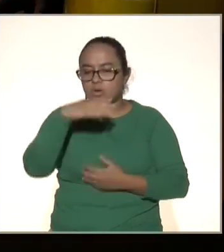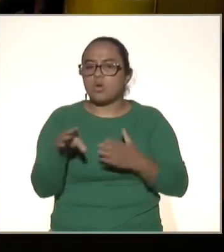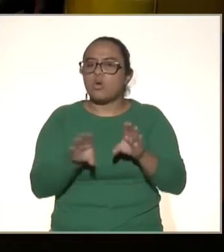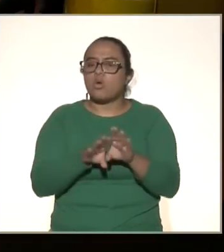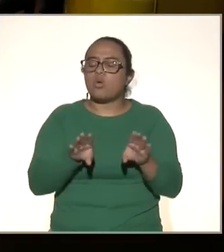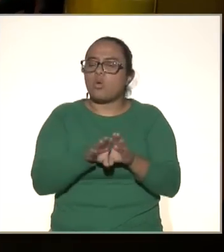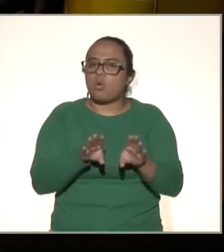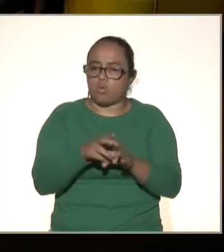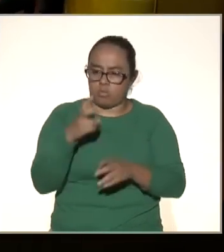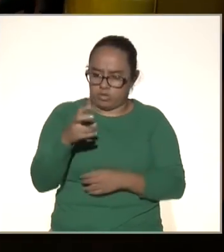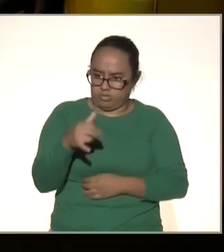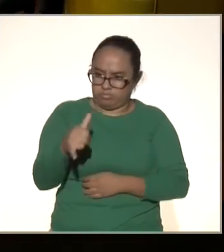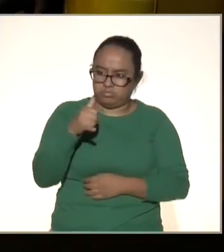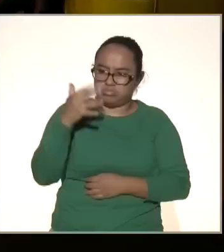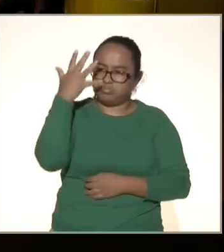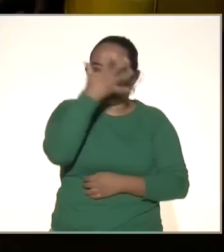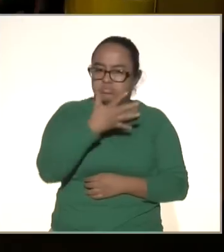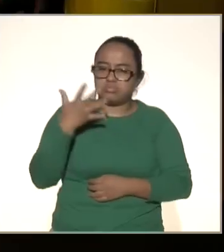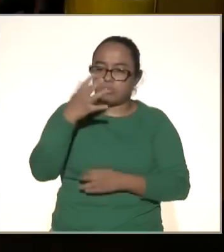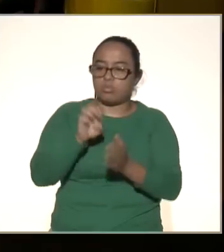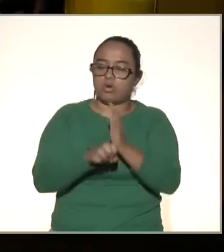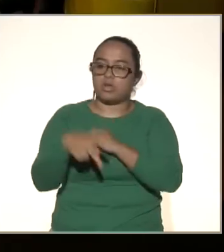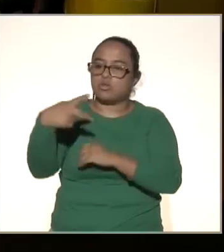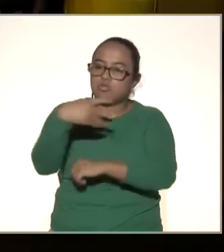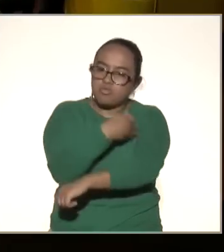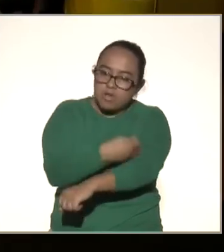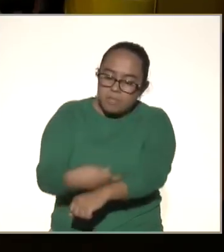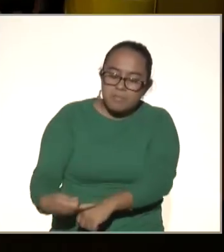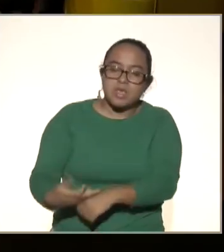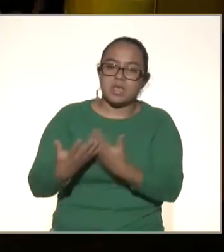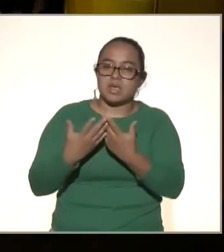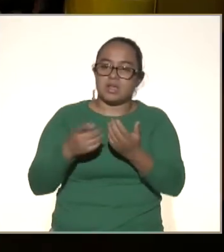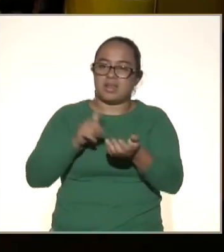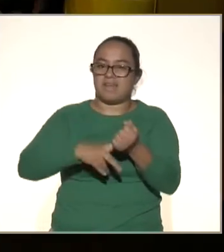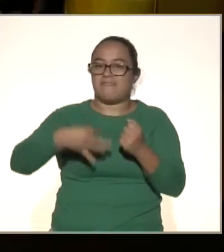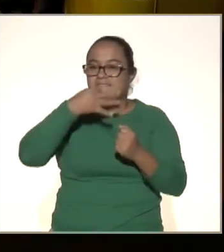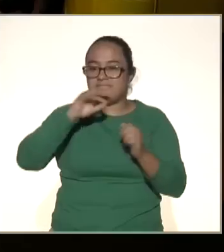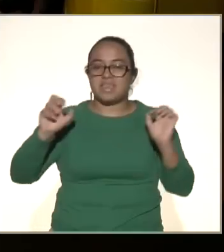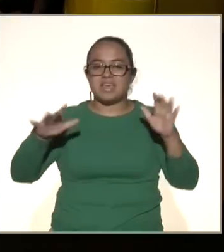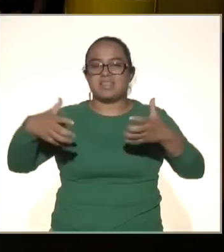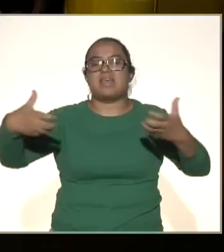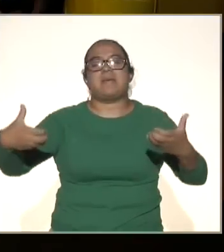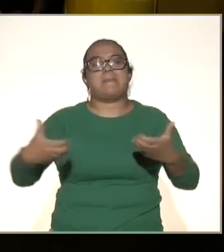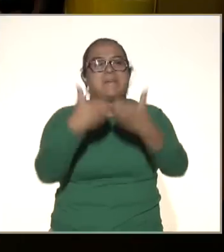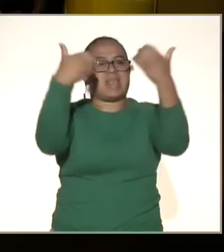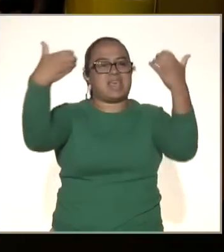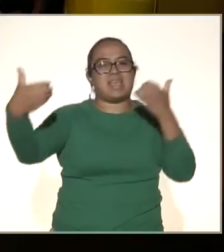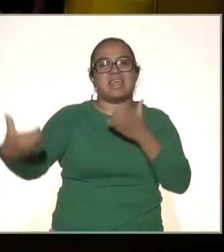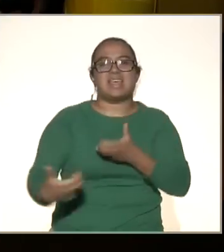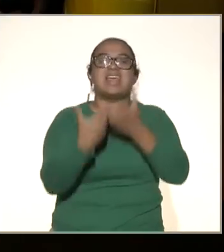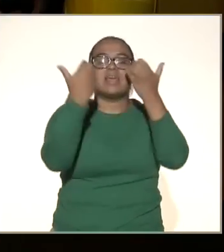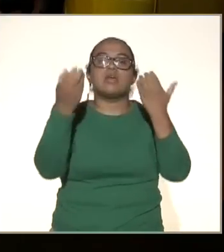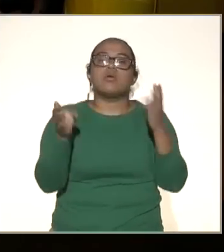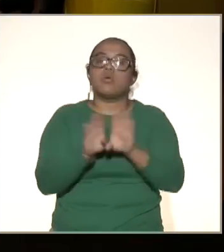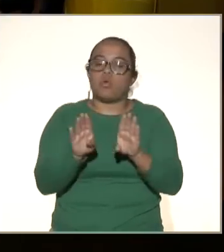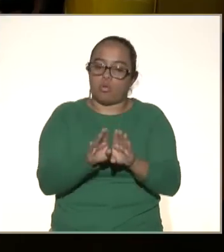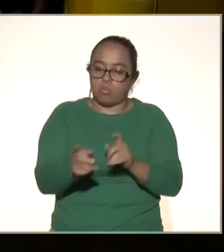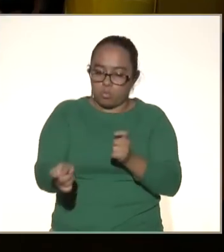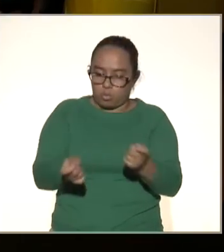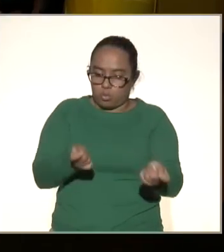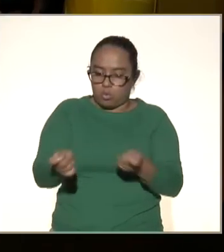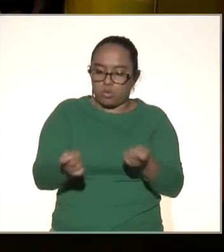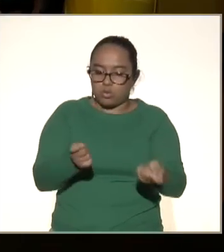¿Cómo trabajas el alcoholismo en tu familia en una celebración en que incluso hay brindis, por ejemplo? Me